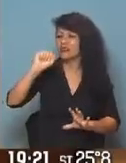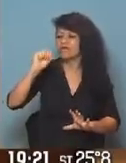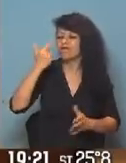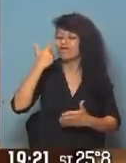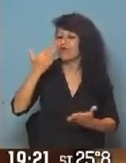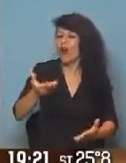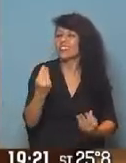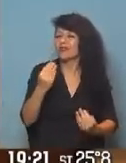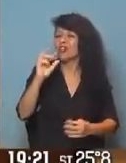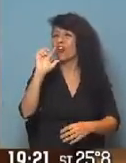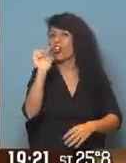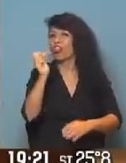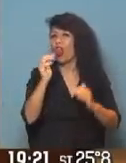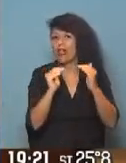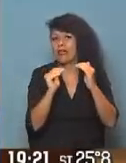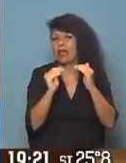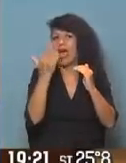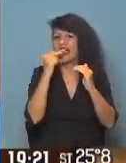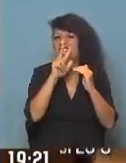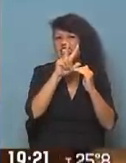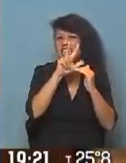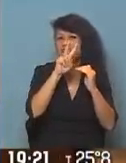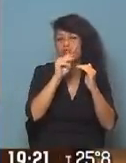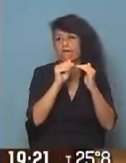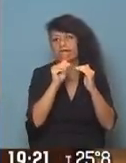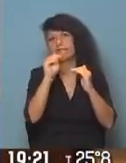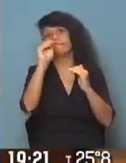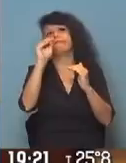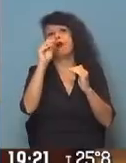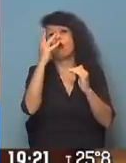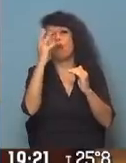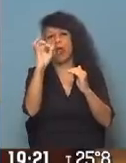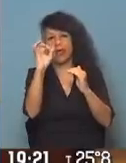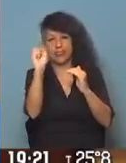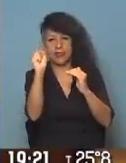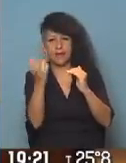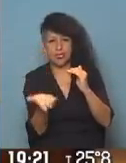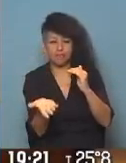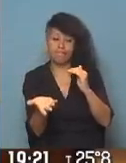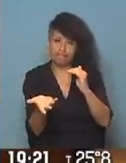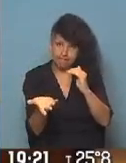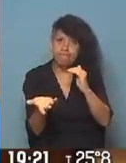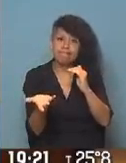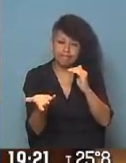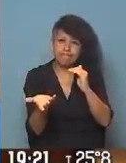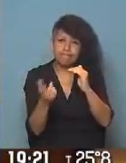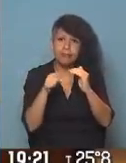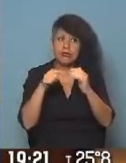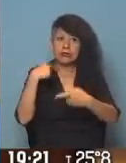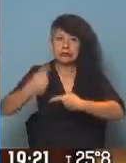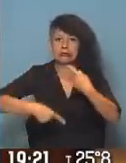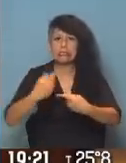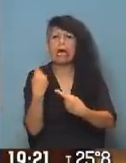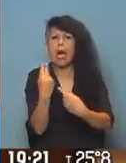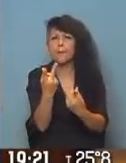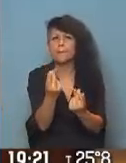del dólar de 30 a 32 en la zona de 40 con lo cual refleja fuerte traslado a precios de esa suba